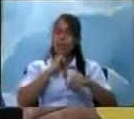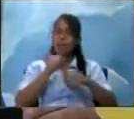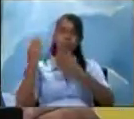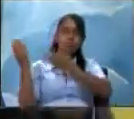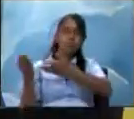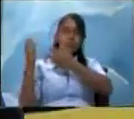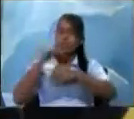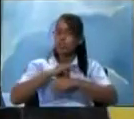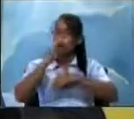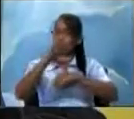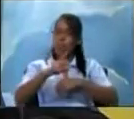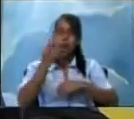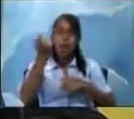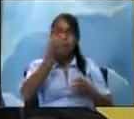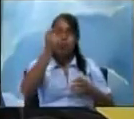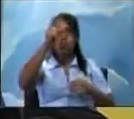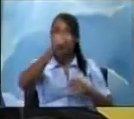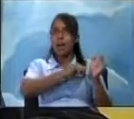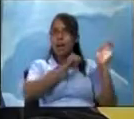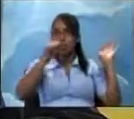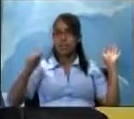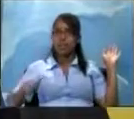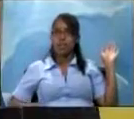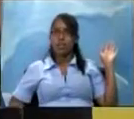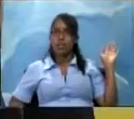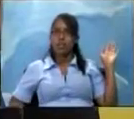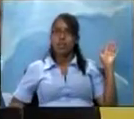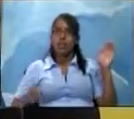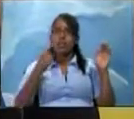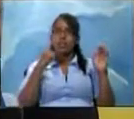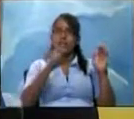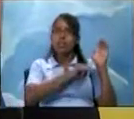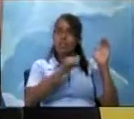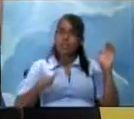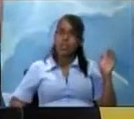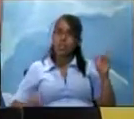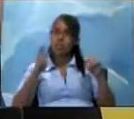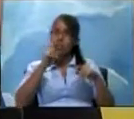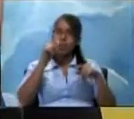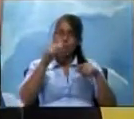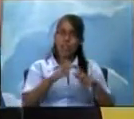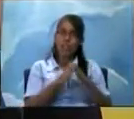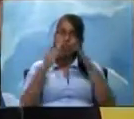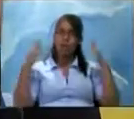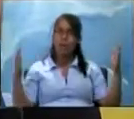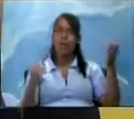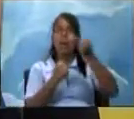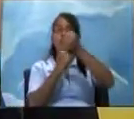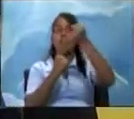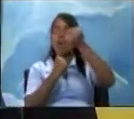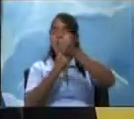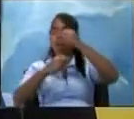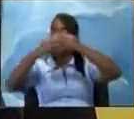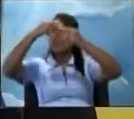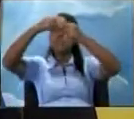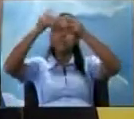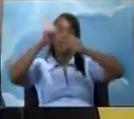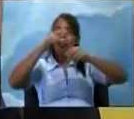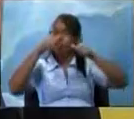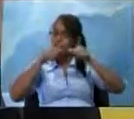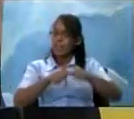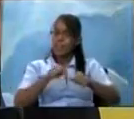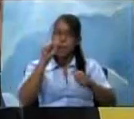es un peso que no nos deja buscar al Señor. Dice el Señor, ¿ves estos grandes edificios? No